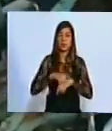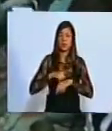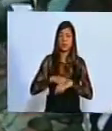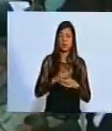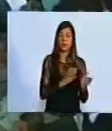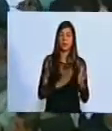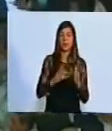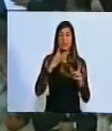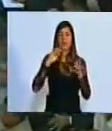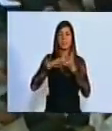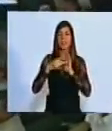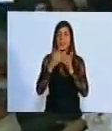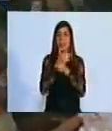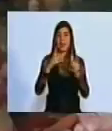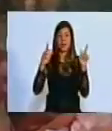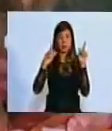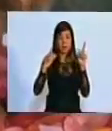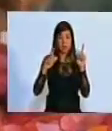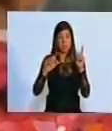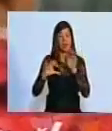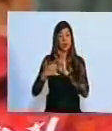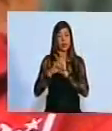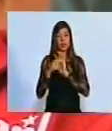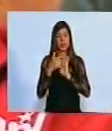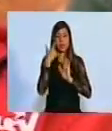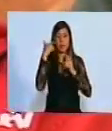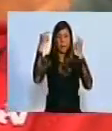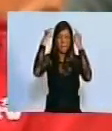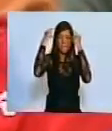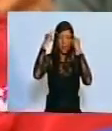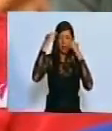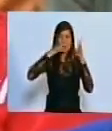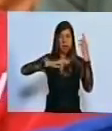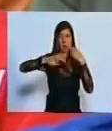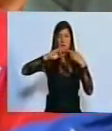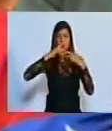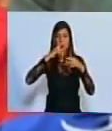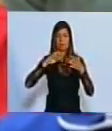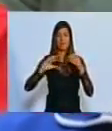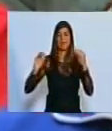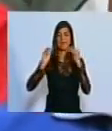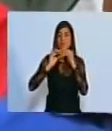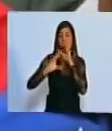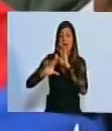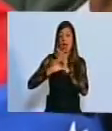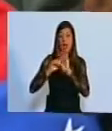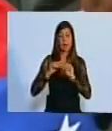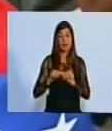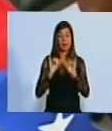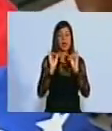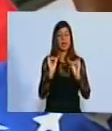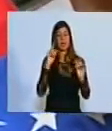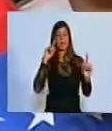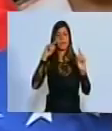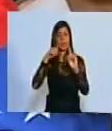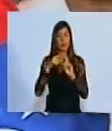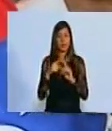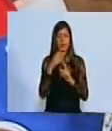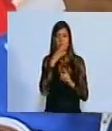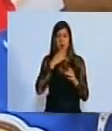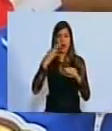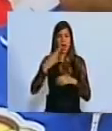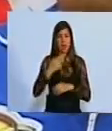razón para la liberación, y es que la legitimidad del pensamiento revolucionario descansa en su permanente propósito de cuestionar la